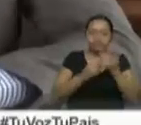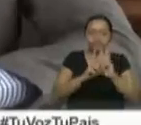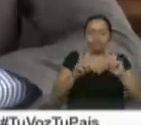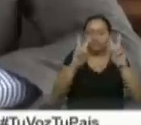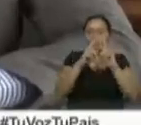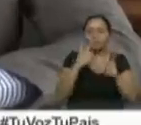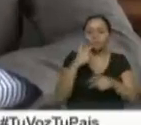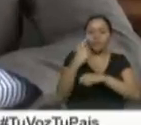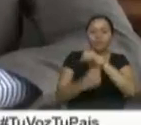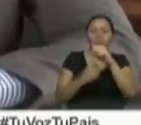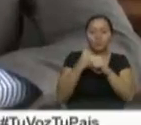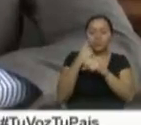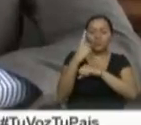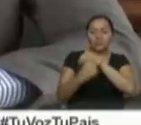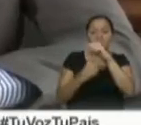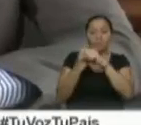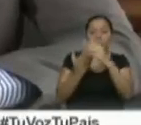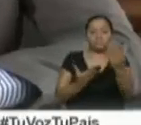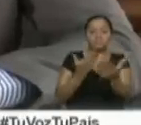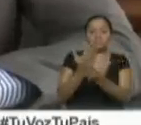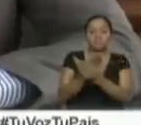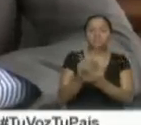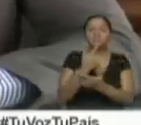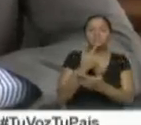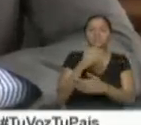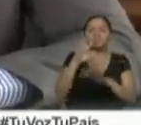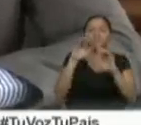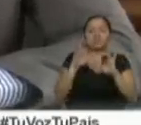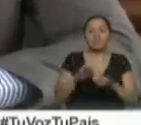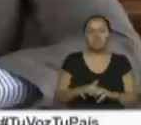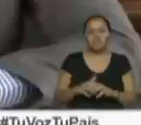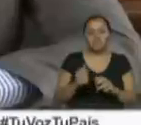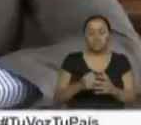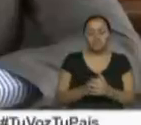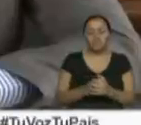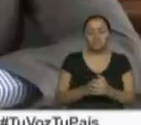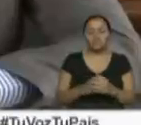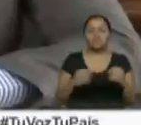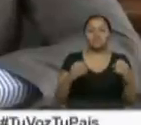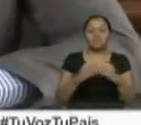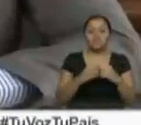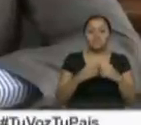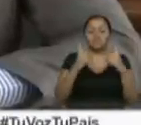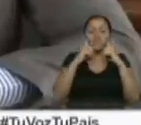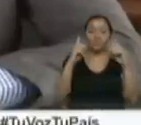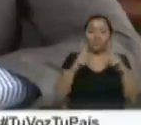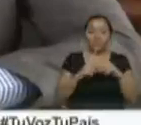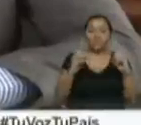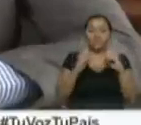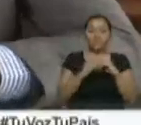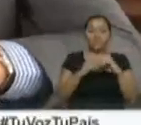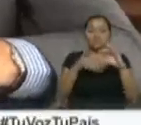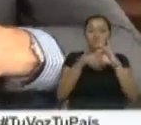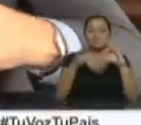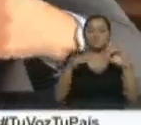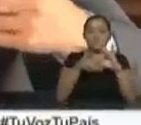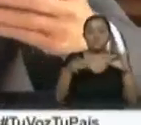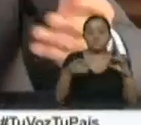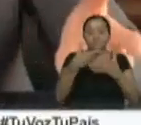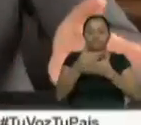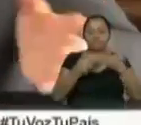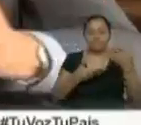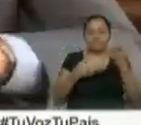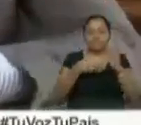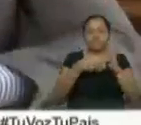las cuentas anuales presentadas por el secretario de acuerdo con los libros y registros que reposan